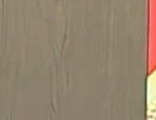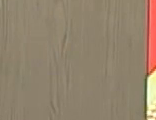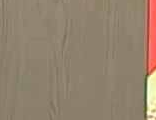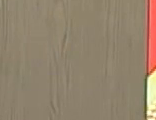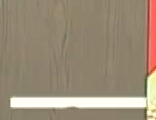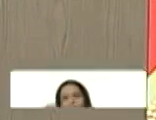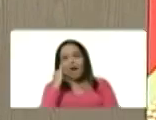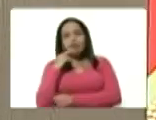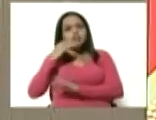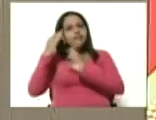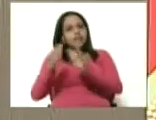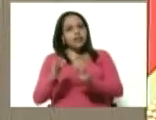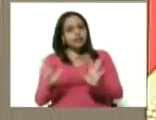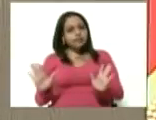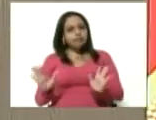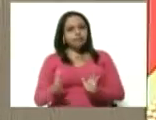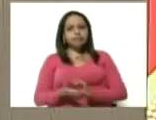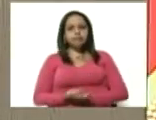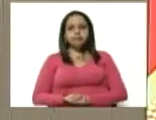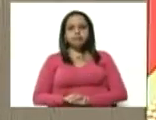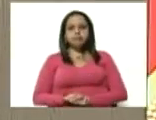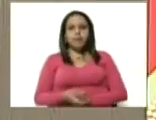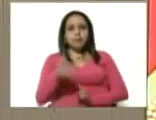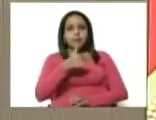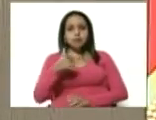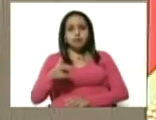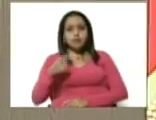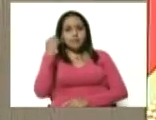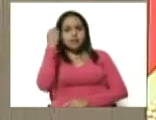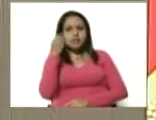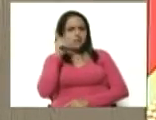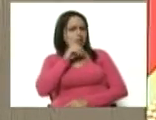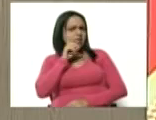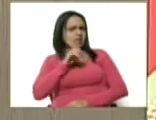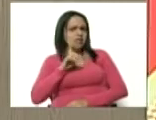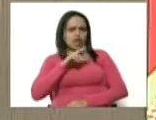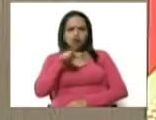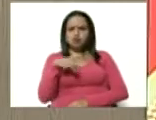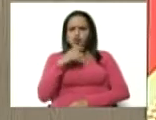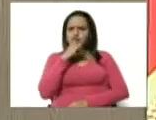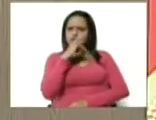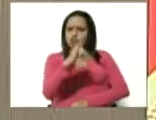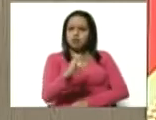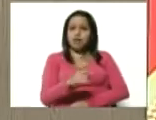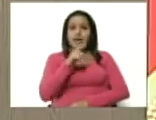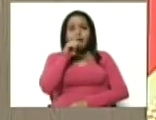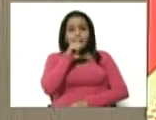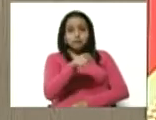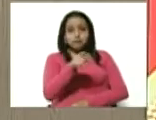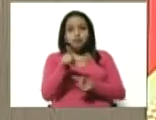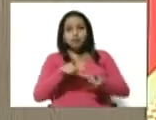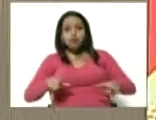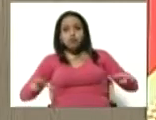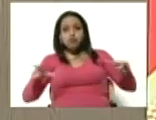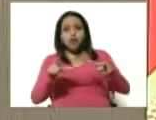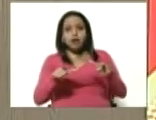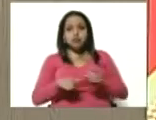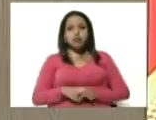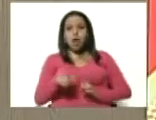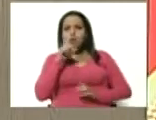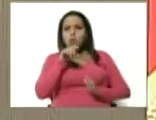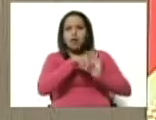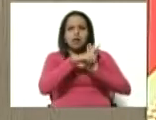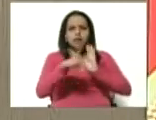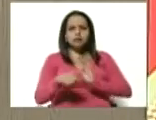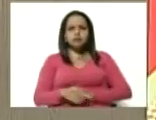Esa es la verdad. Para quien duda de lo que hemos venido denunciando, esos son los pasos informales. No les